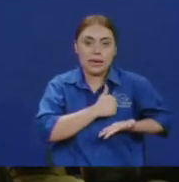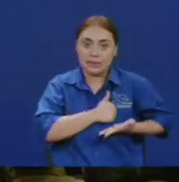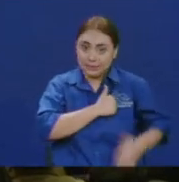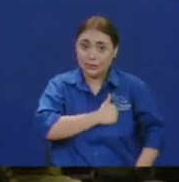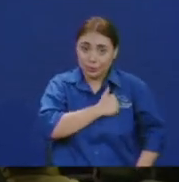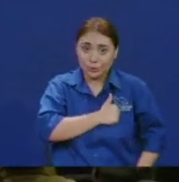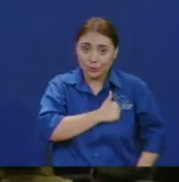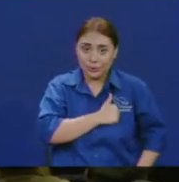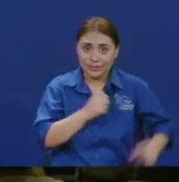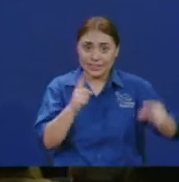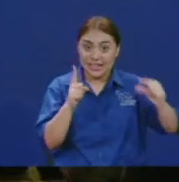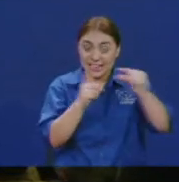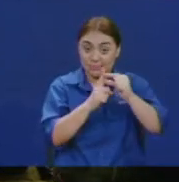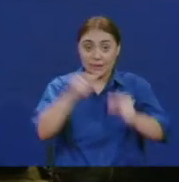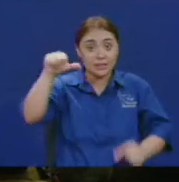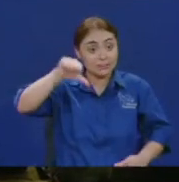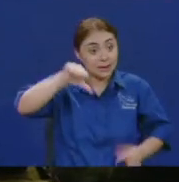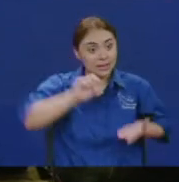Sin levadura.